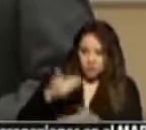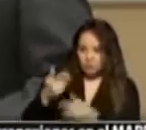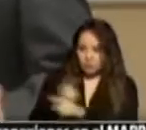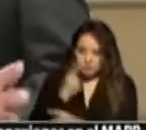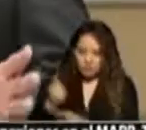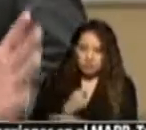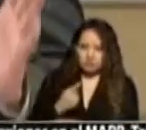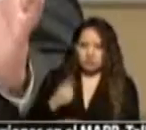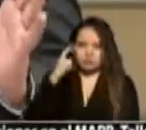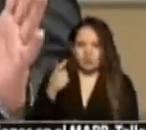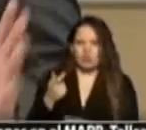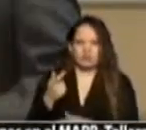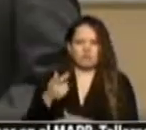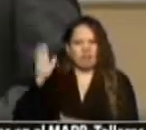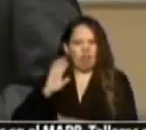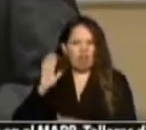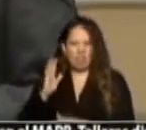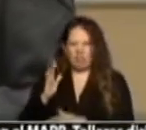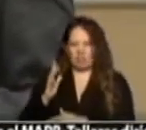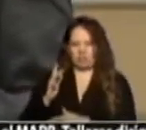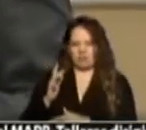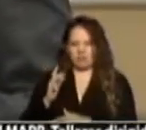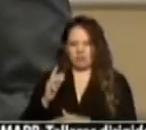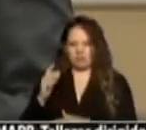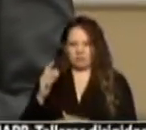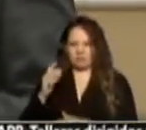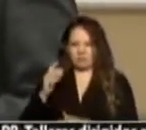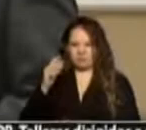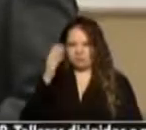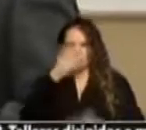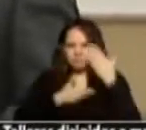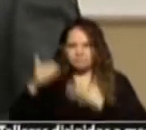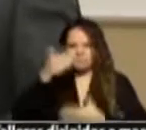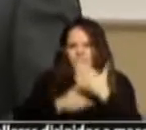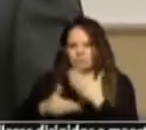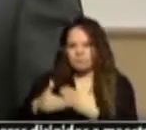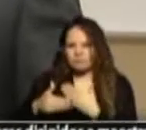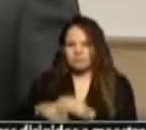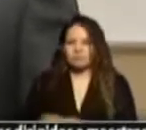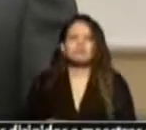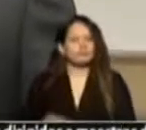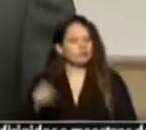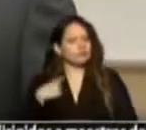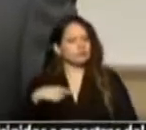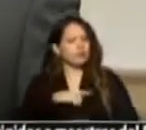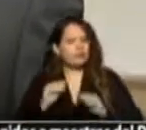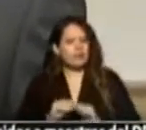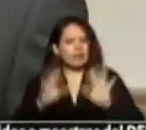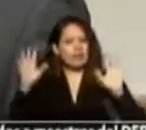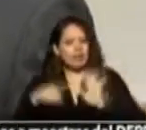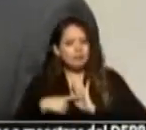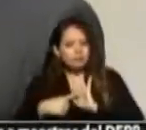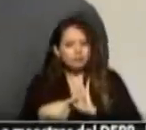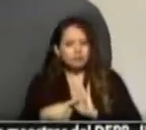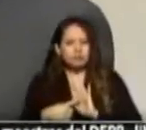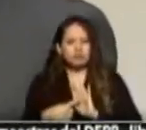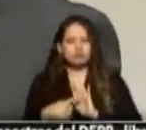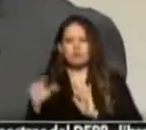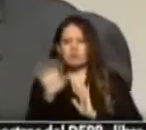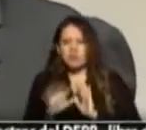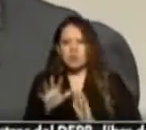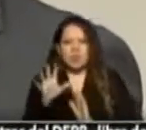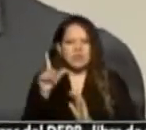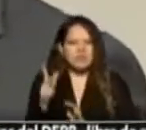Bueno, siempre hemos dicho, hemos sido transparentes al país. Esto se inició ya hace algún tiempo, ha habido 3 reuniones o 3